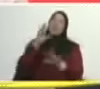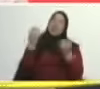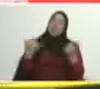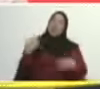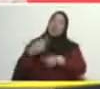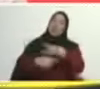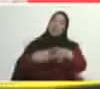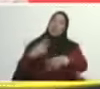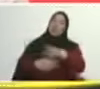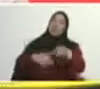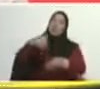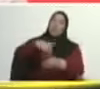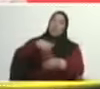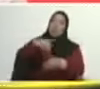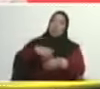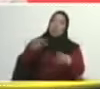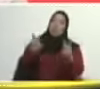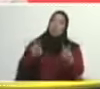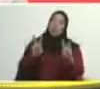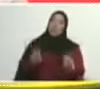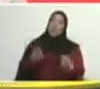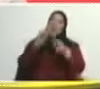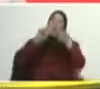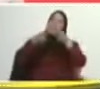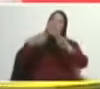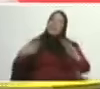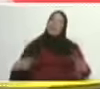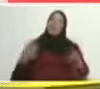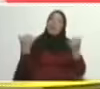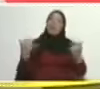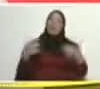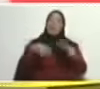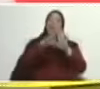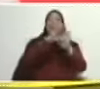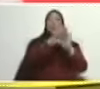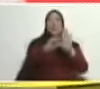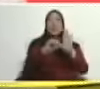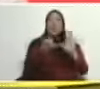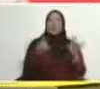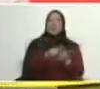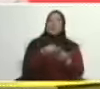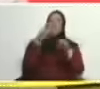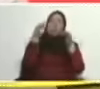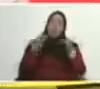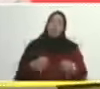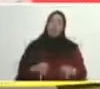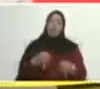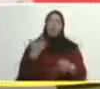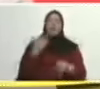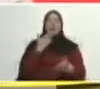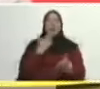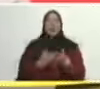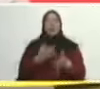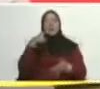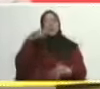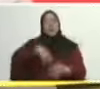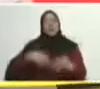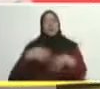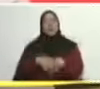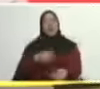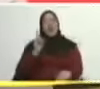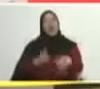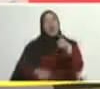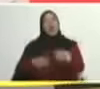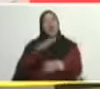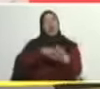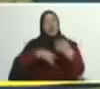proceso electoral en un clima de paz y en apego a su constitución. Lo han logrado a pesar de los intentos de algunos